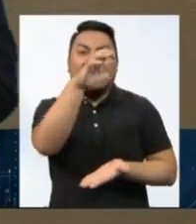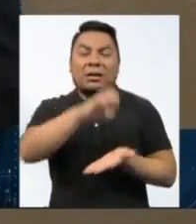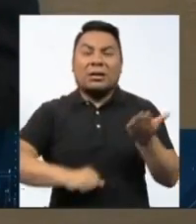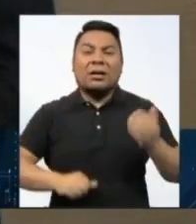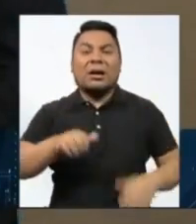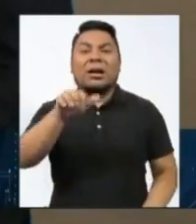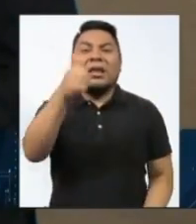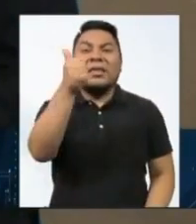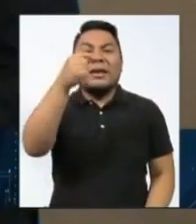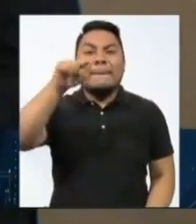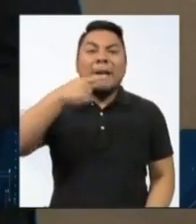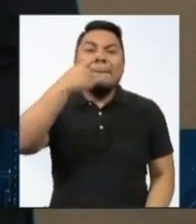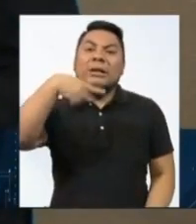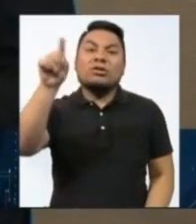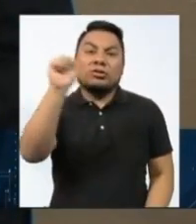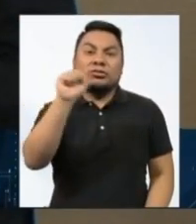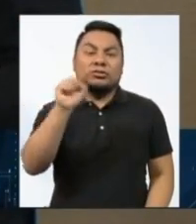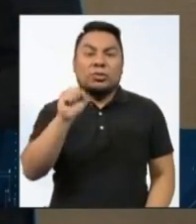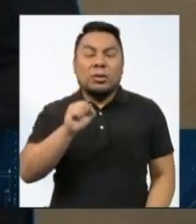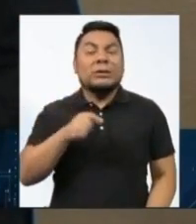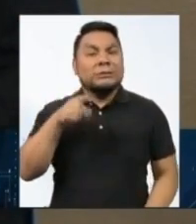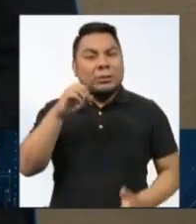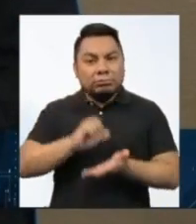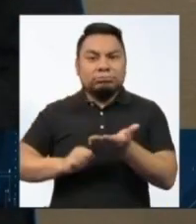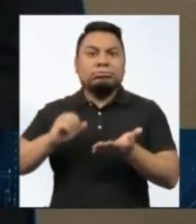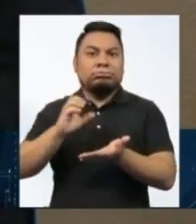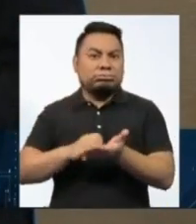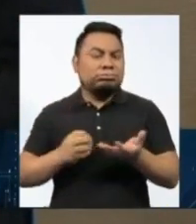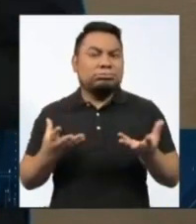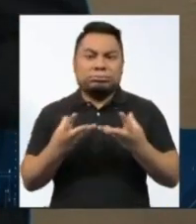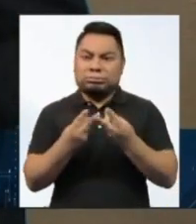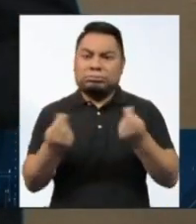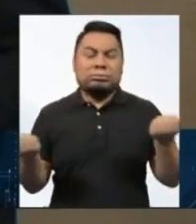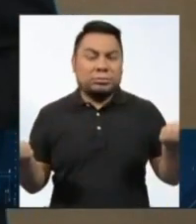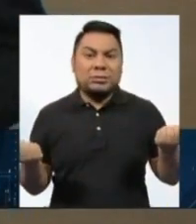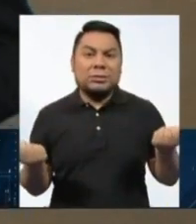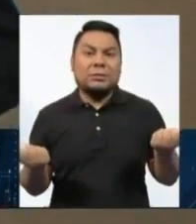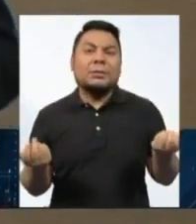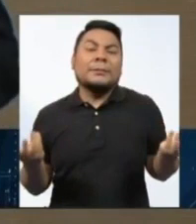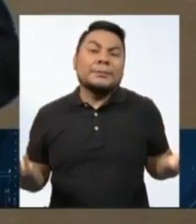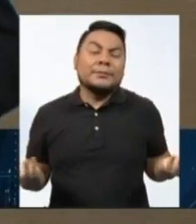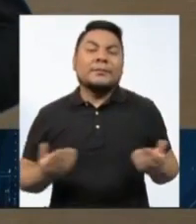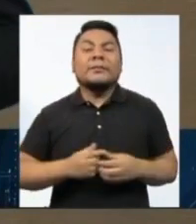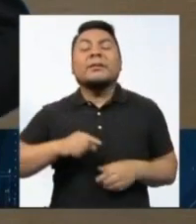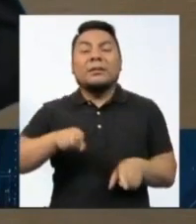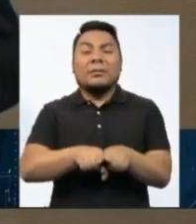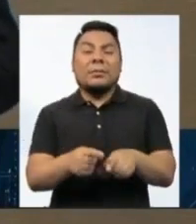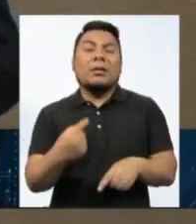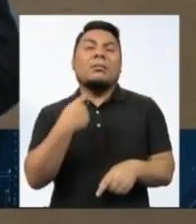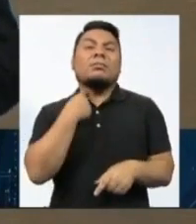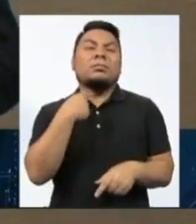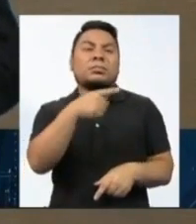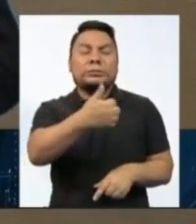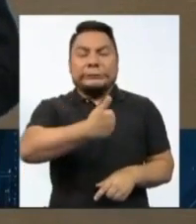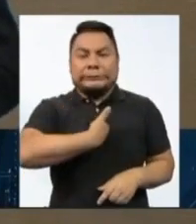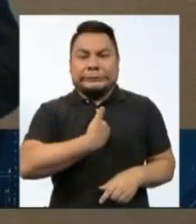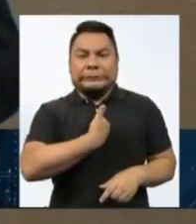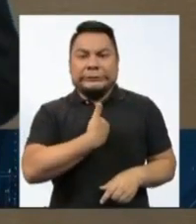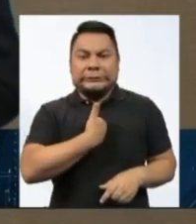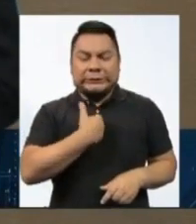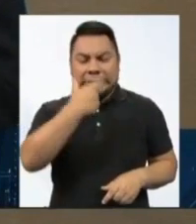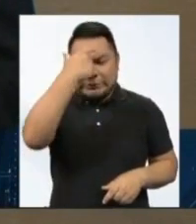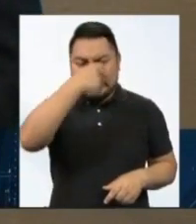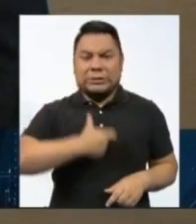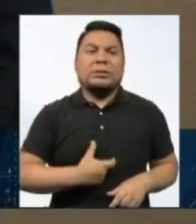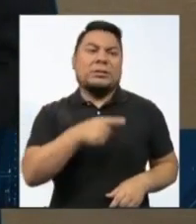de nuestro presupuesto al año, ¿cuánto se podría hacer con eso? Sino principalmente afecta la moral de